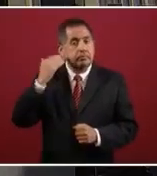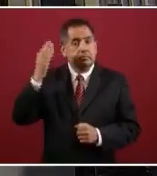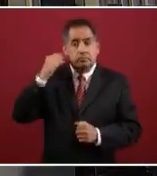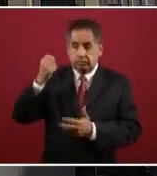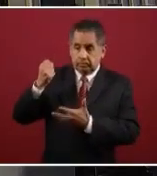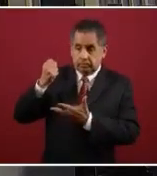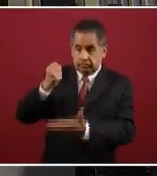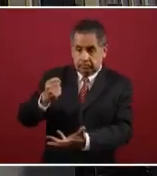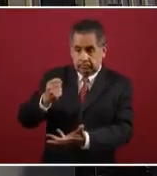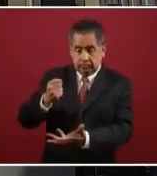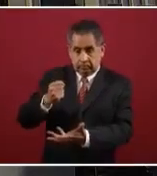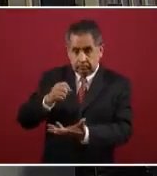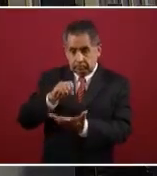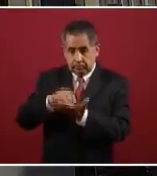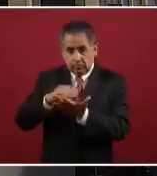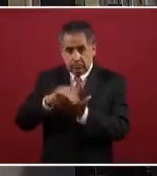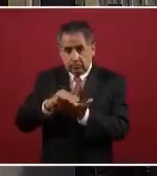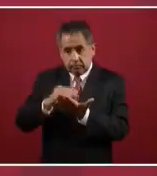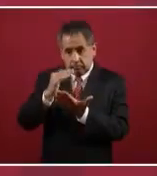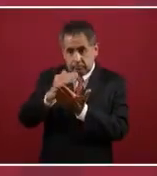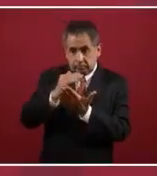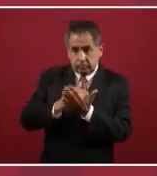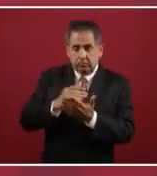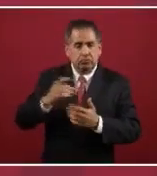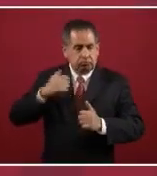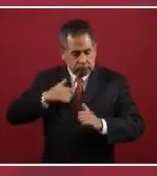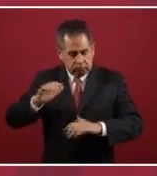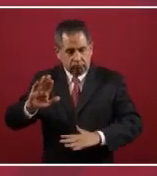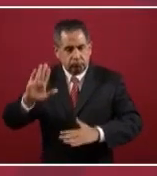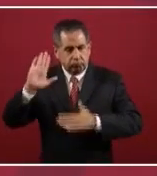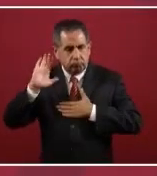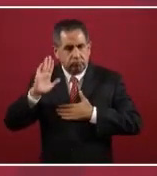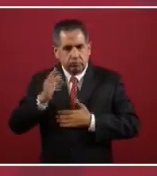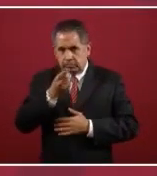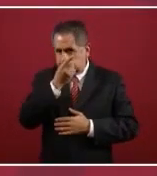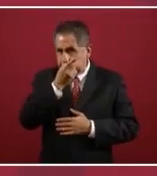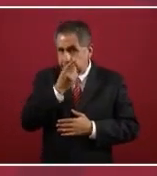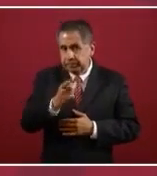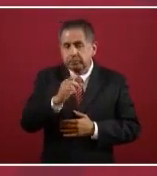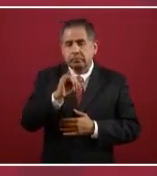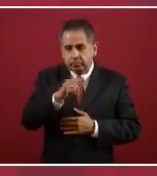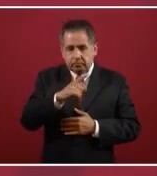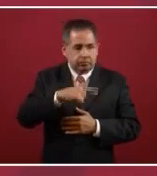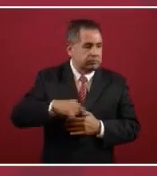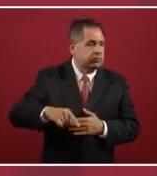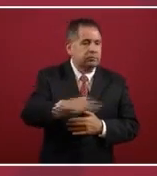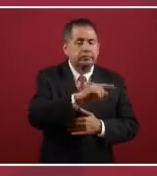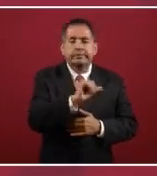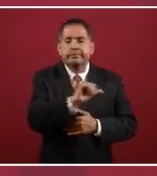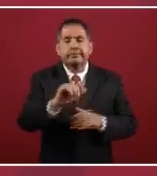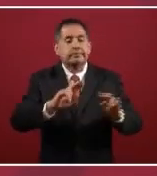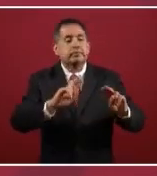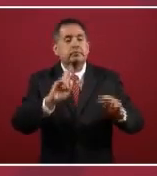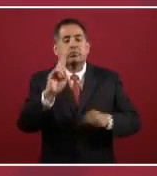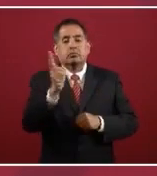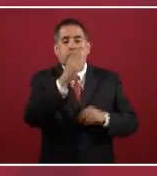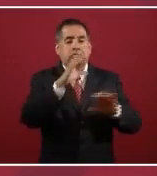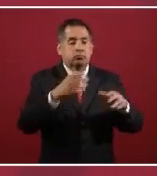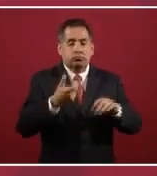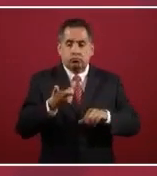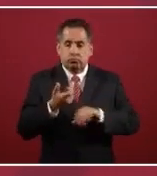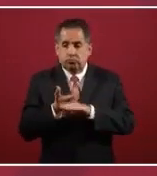presupuesto, yo había hecho el compromiso con las universidades de que los